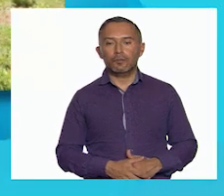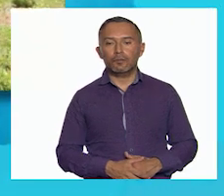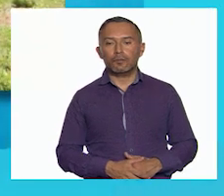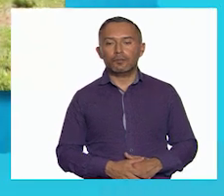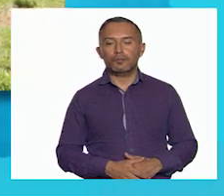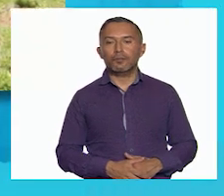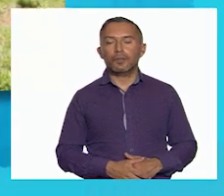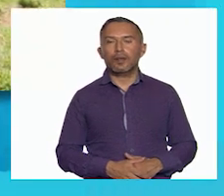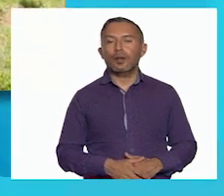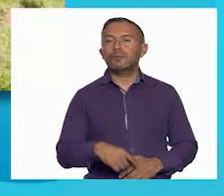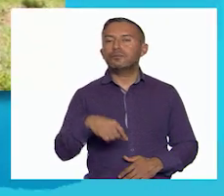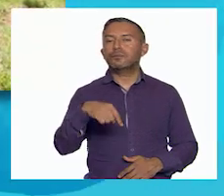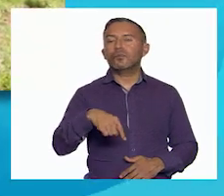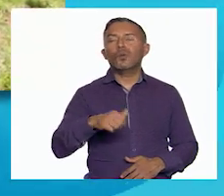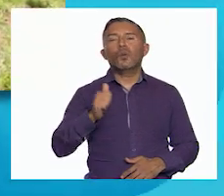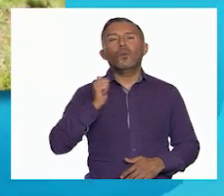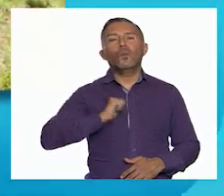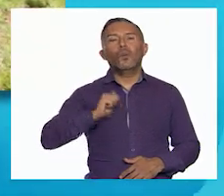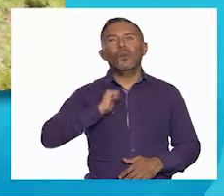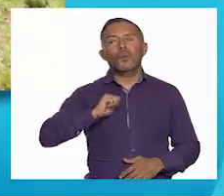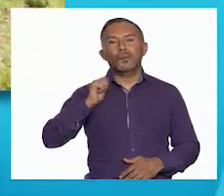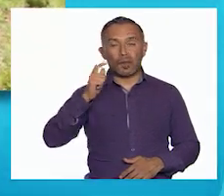Aquí, en el tiempo de agua,